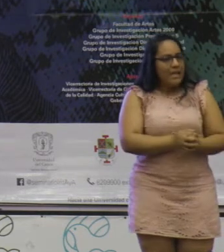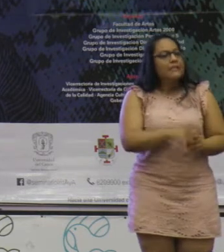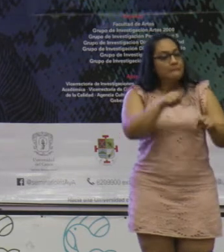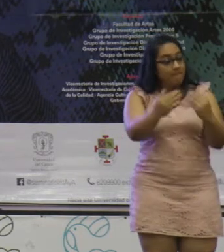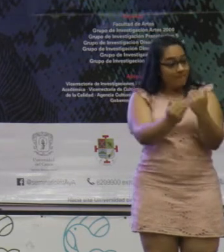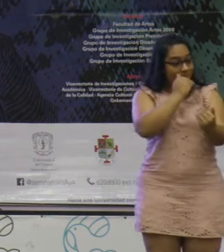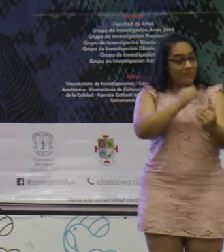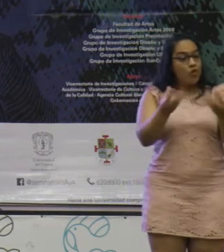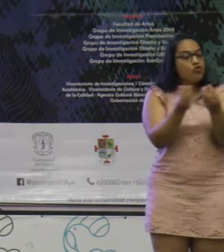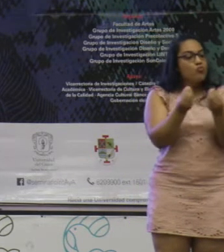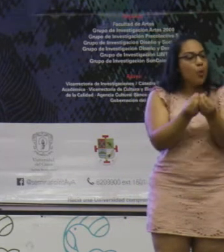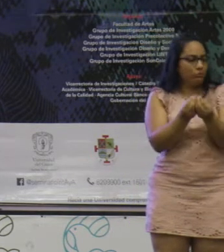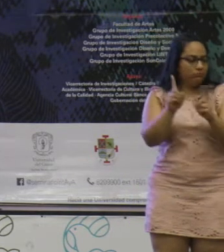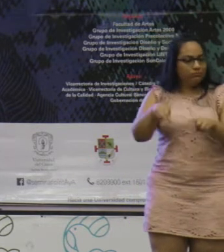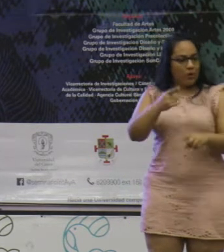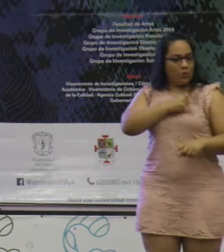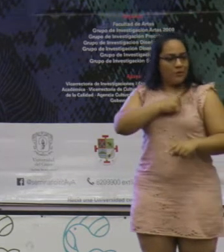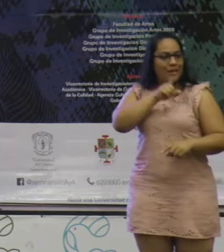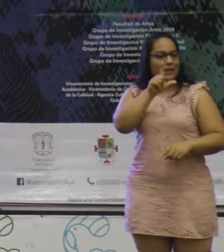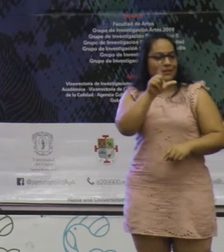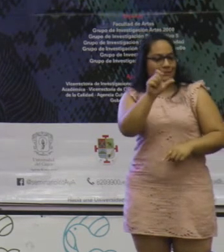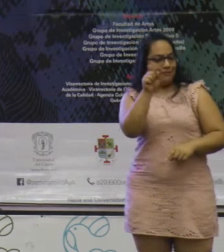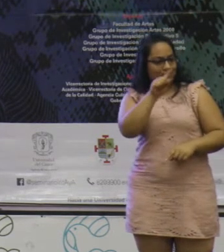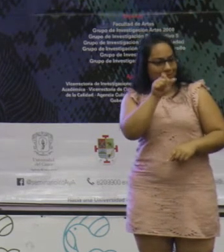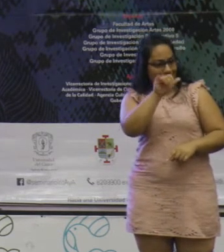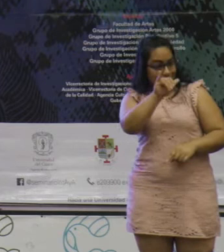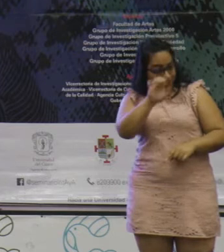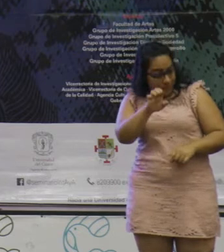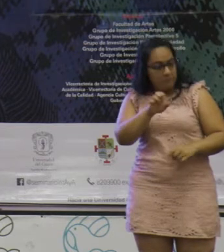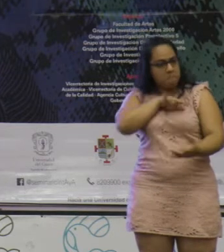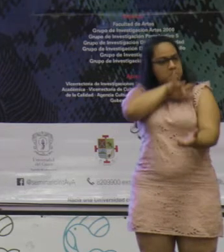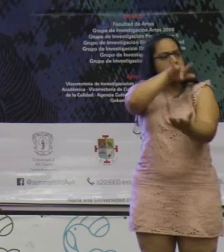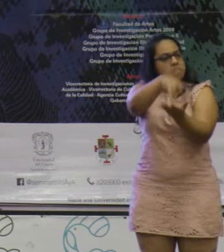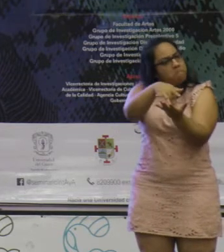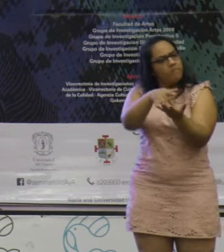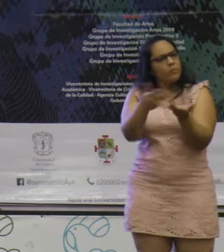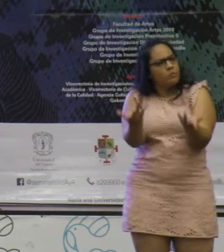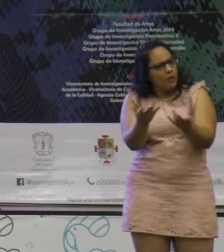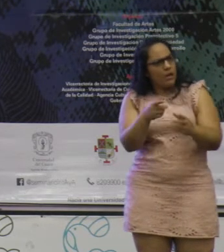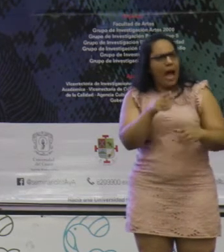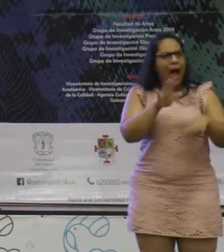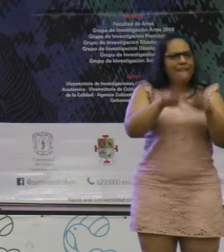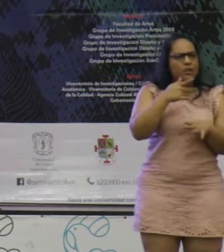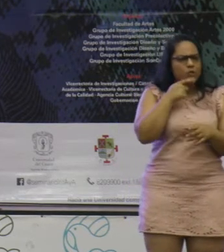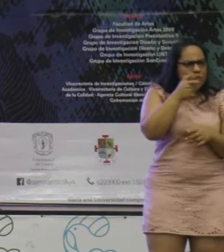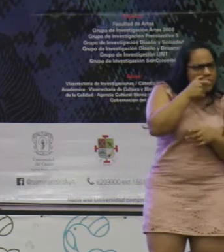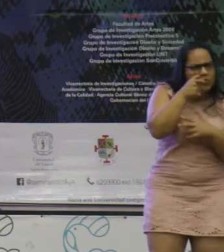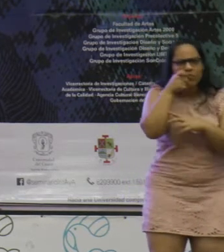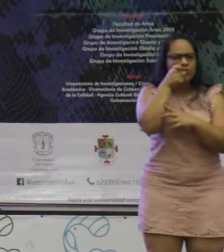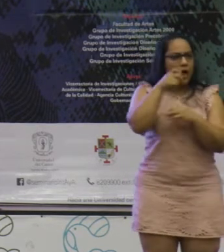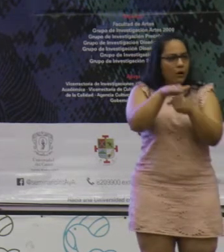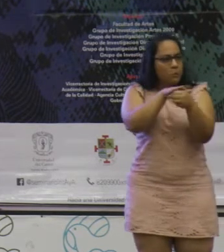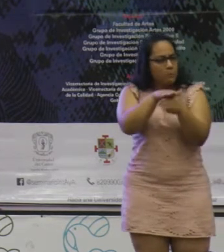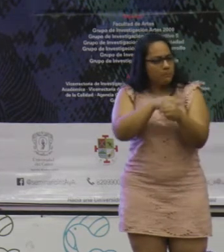invitación de un semillero amigo de la Universidad La Salle que andaban en la Uribe tras el rastreo de un fenómeno muy particular